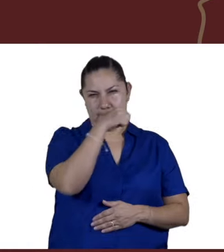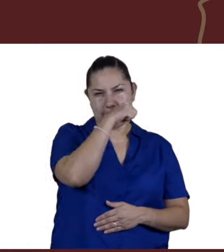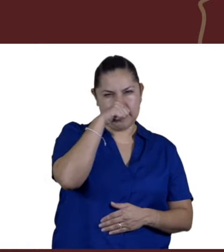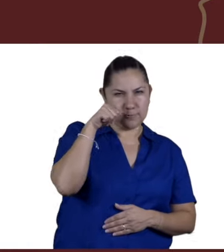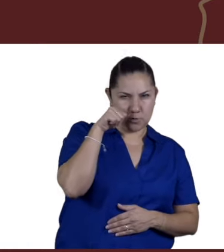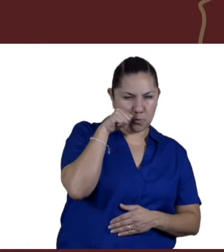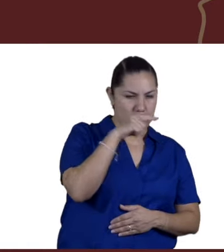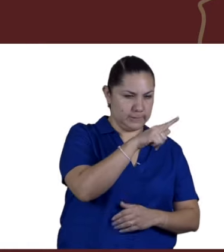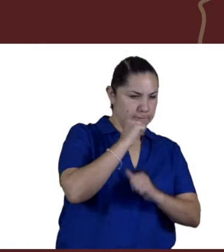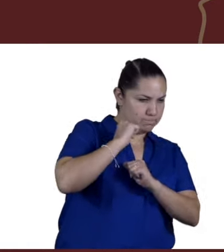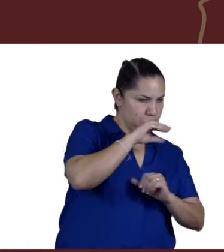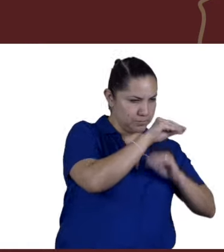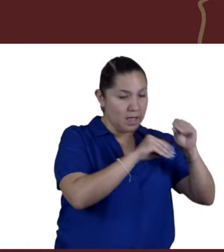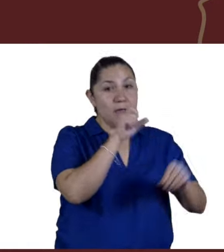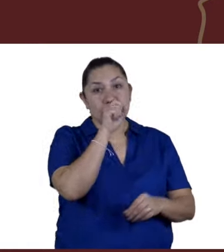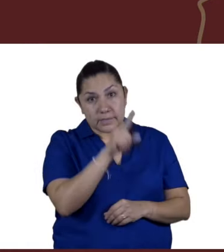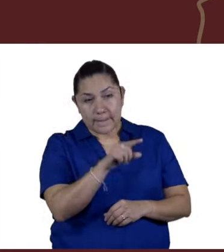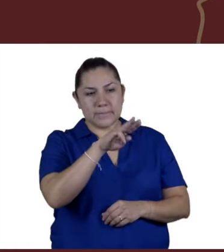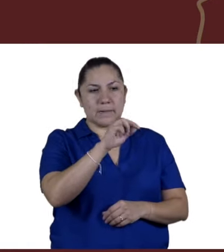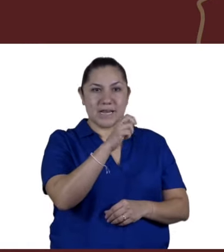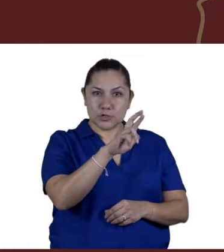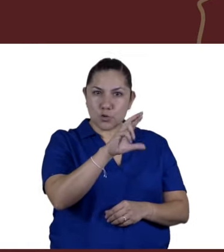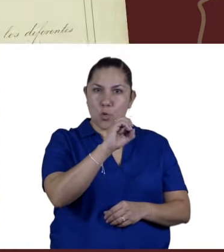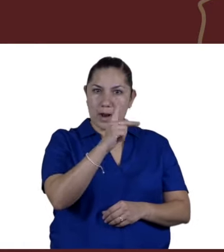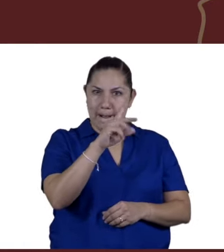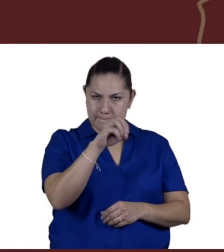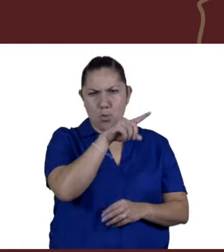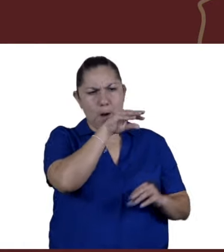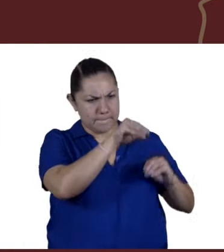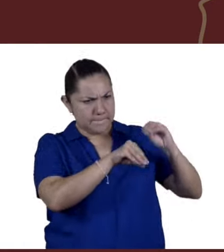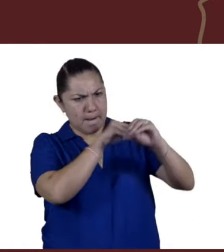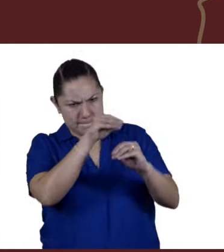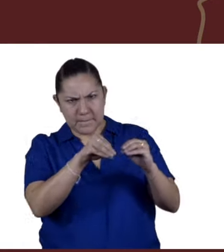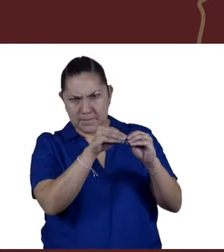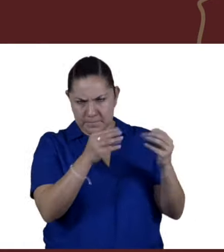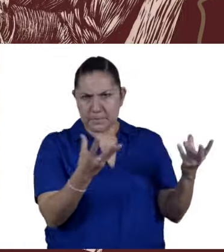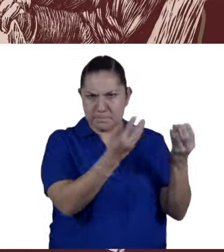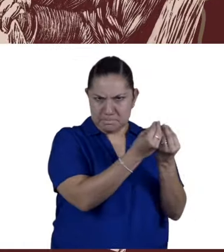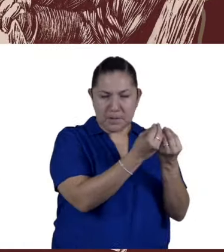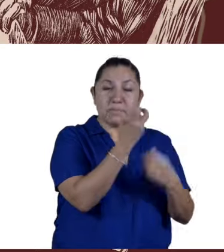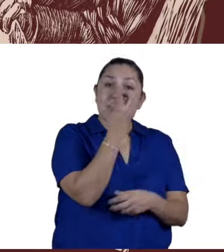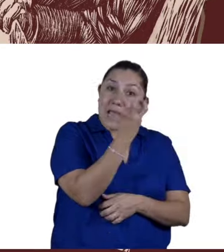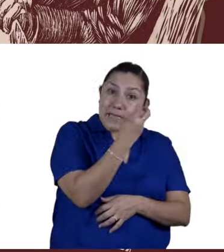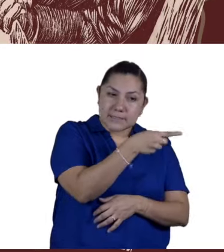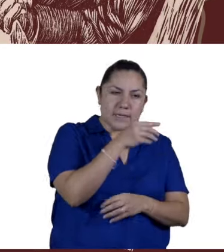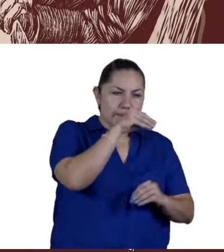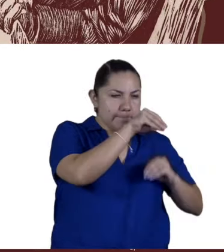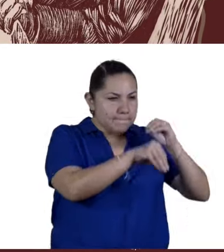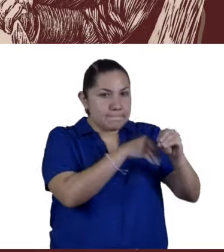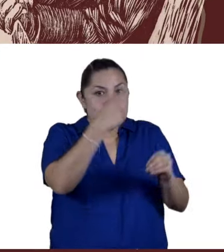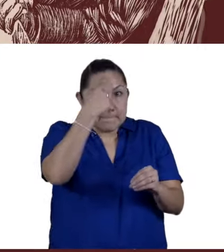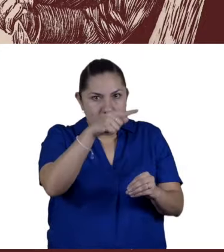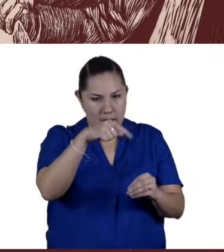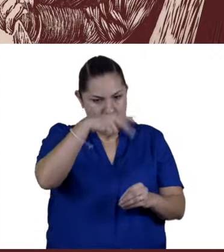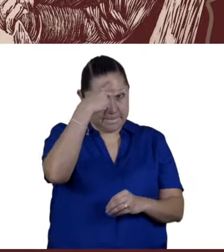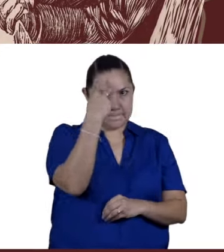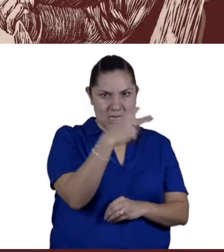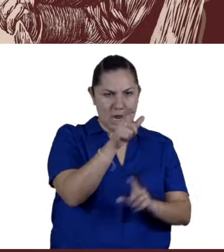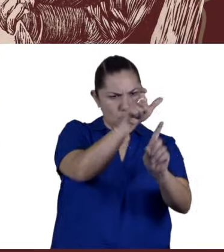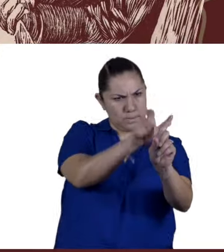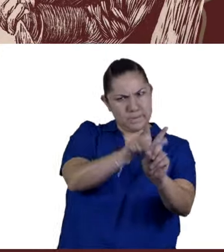creadas en gran parte por Melchor Ocampo, las cuales determinan el reconocimiento oficial de un nuevo ciudadano